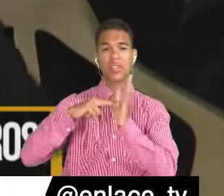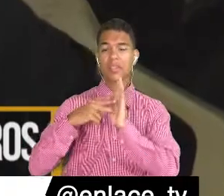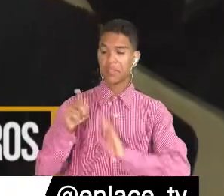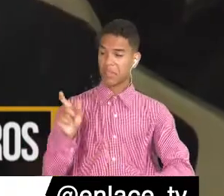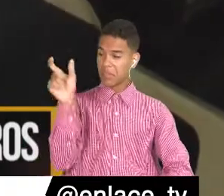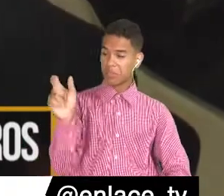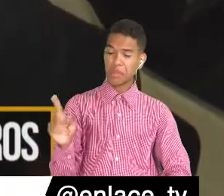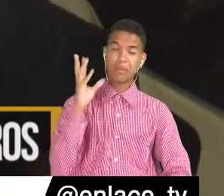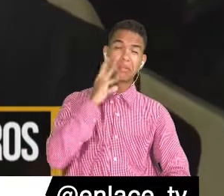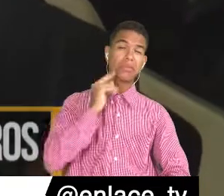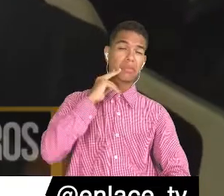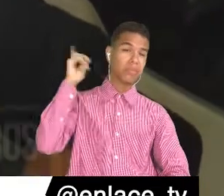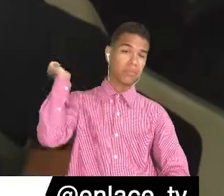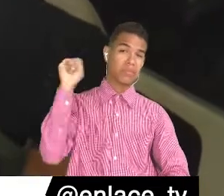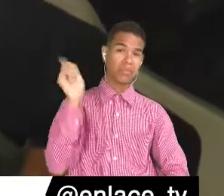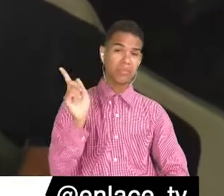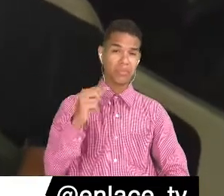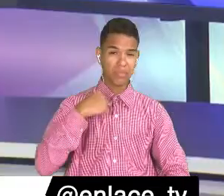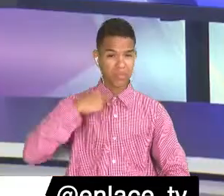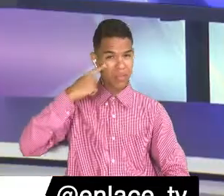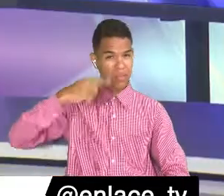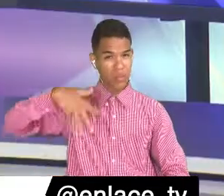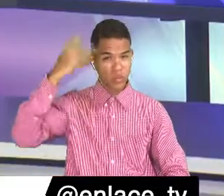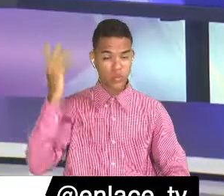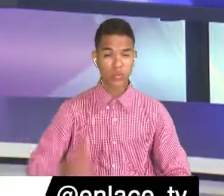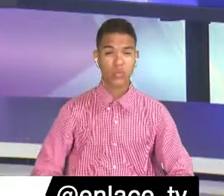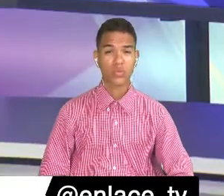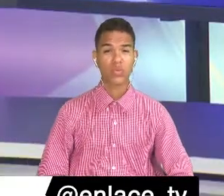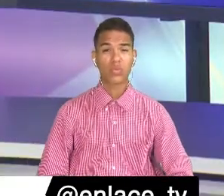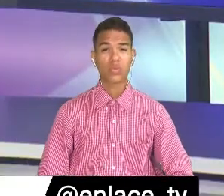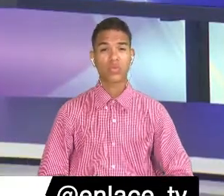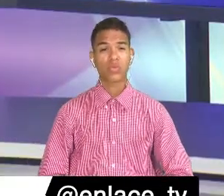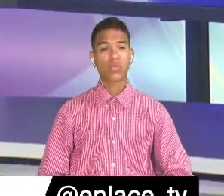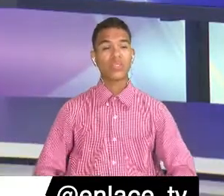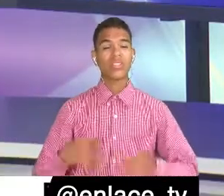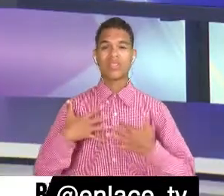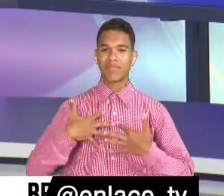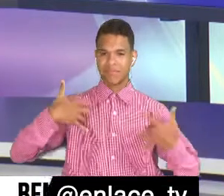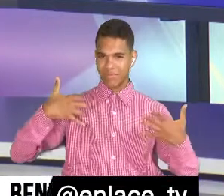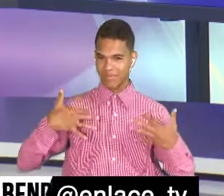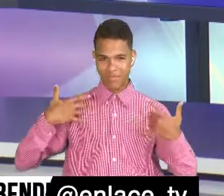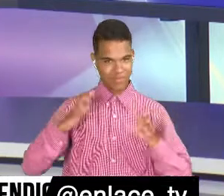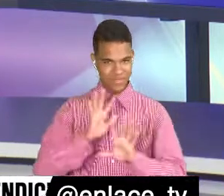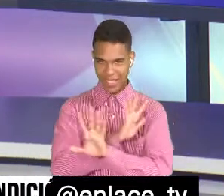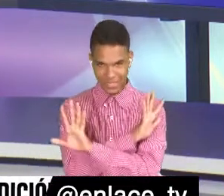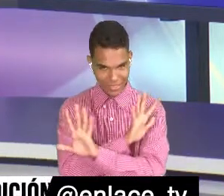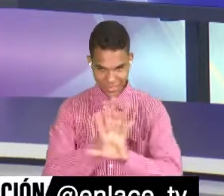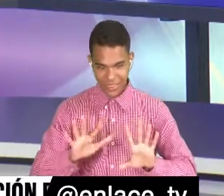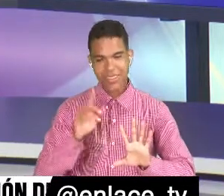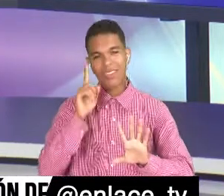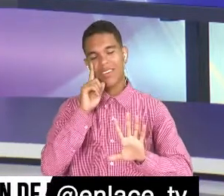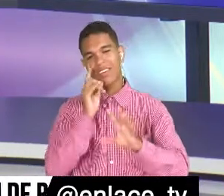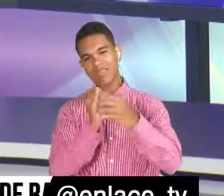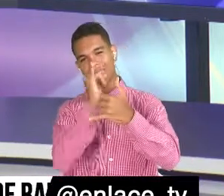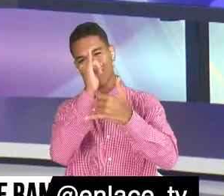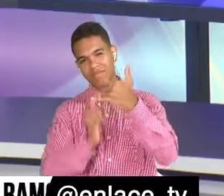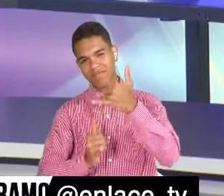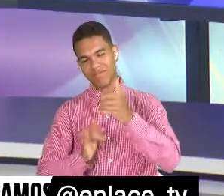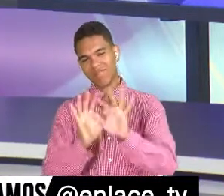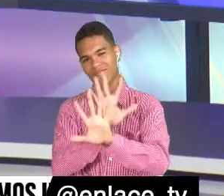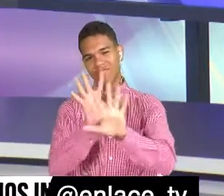más se conocía aquí en Barranca. Con vallenato y acordeón nos despedimos de la presente emisión informativa de